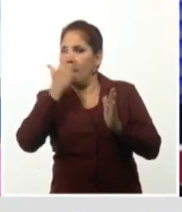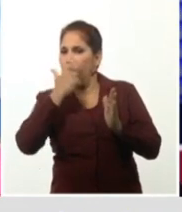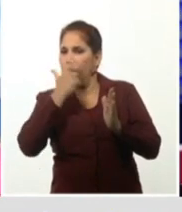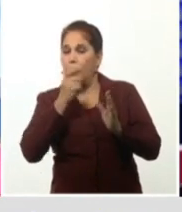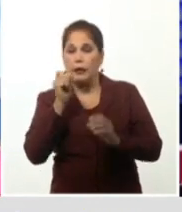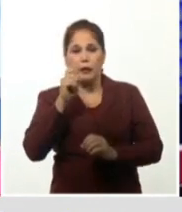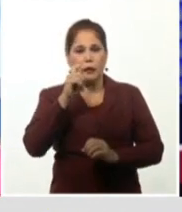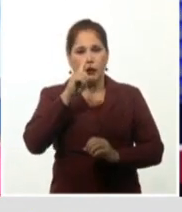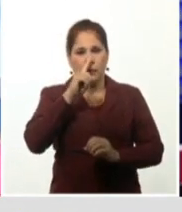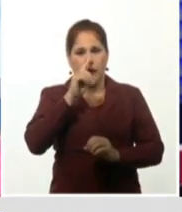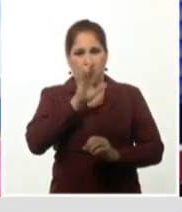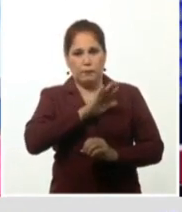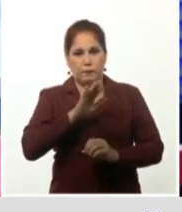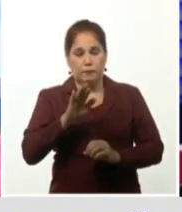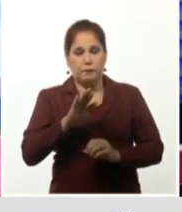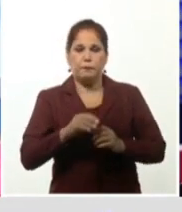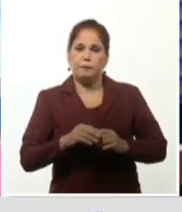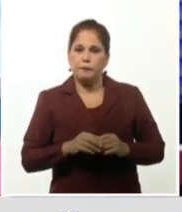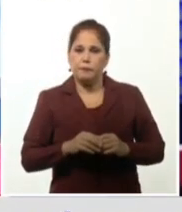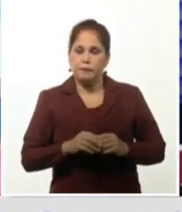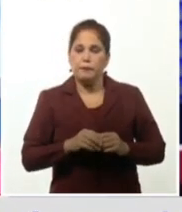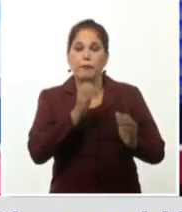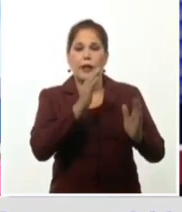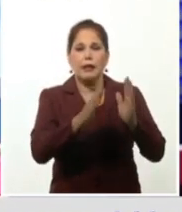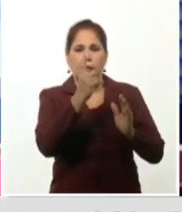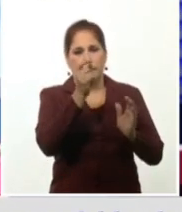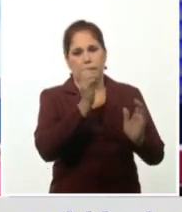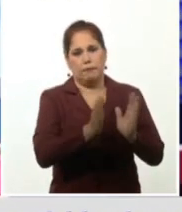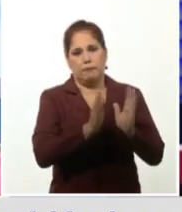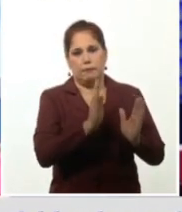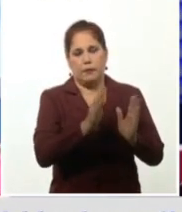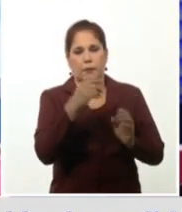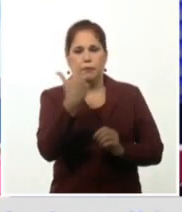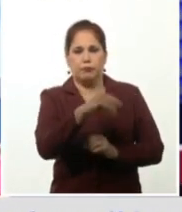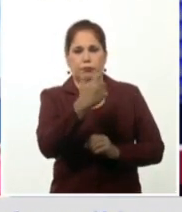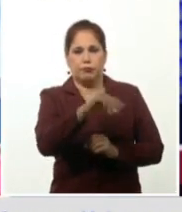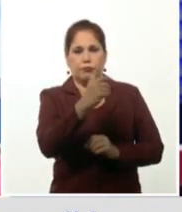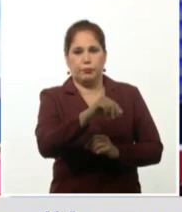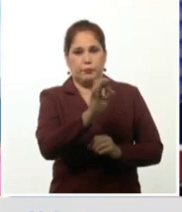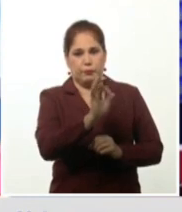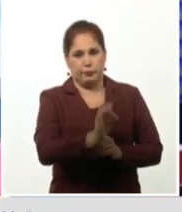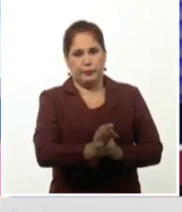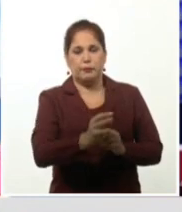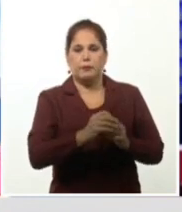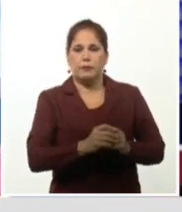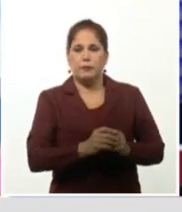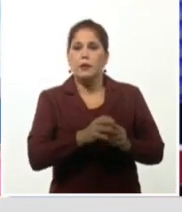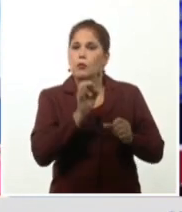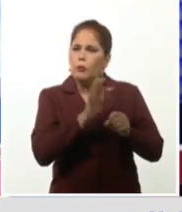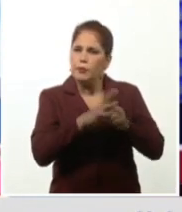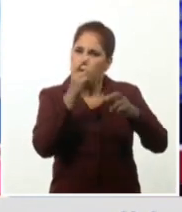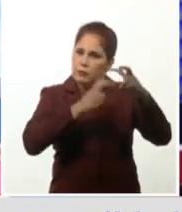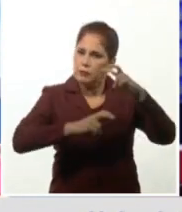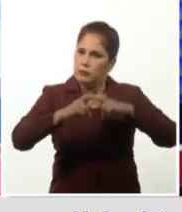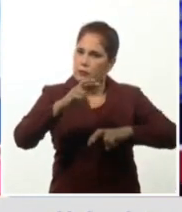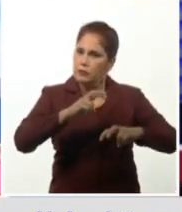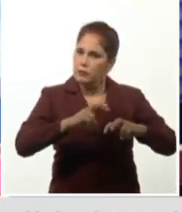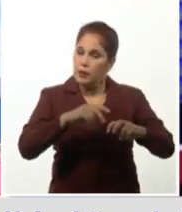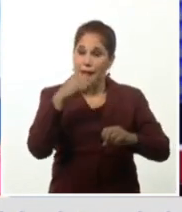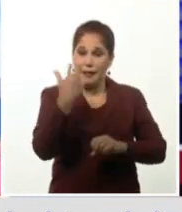lo relacionado con la etapa fase 1-2, que es la etapa inicial de investigación. Son